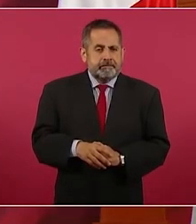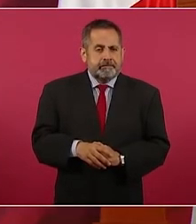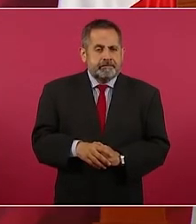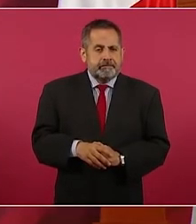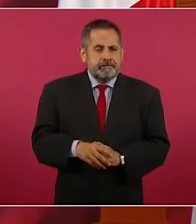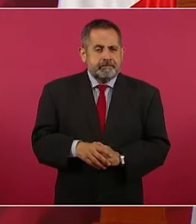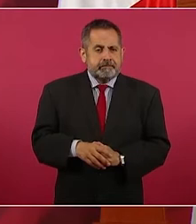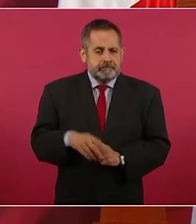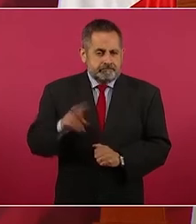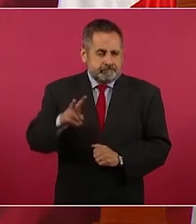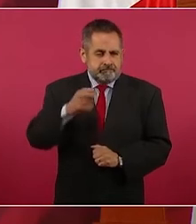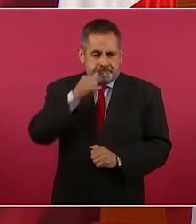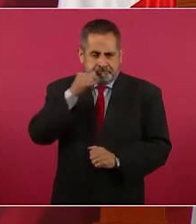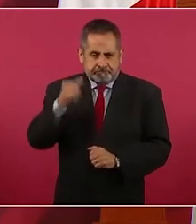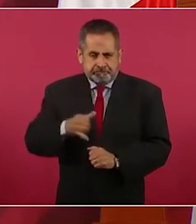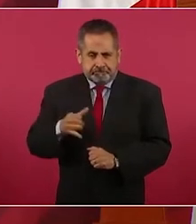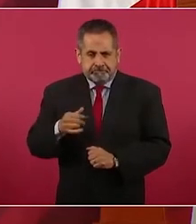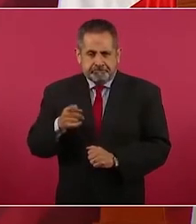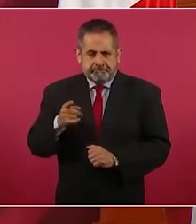Sí, Italia.